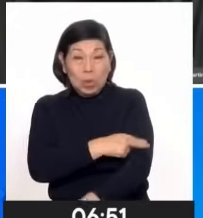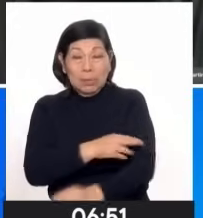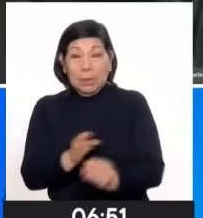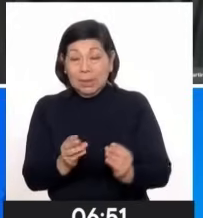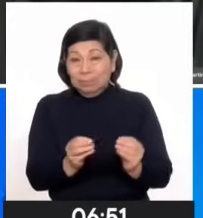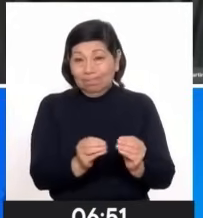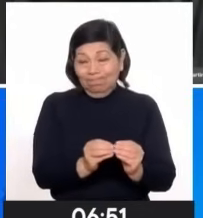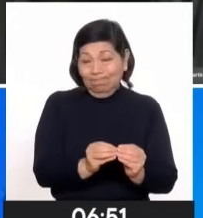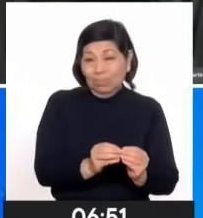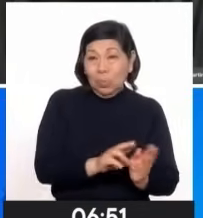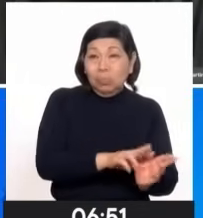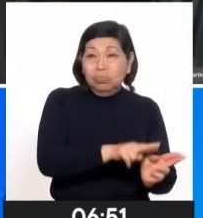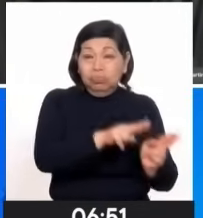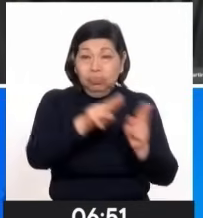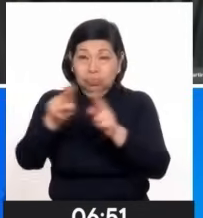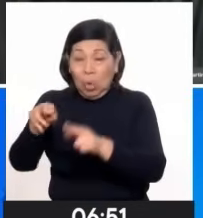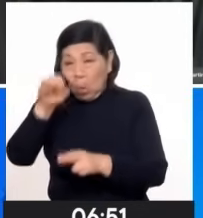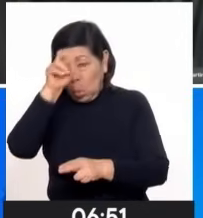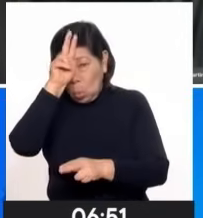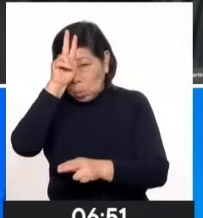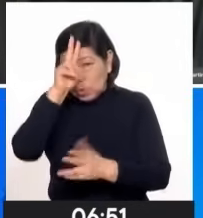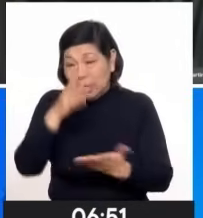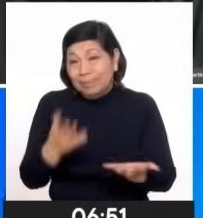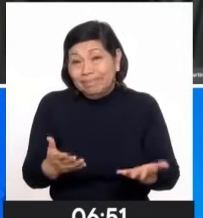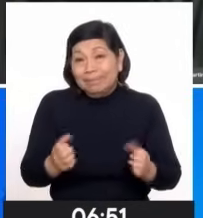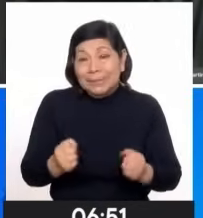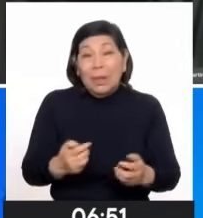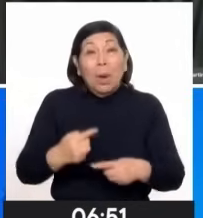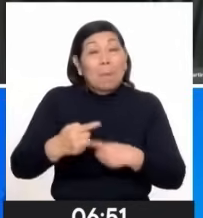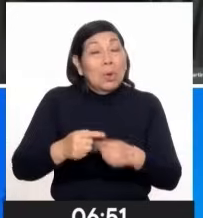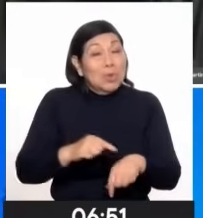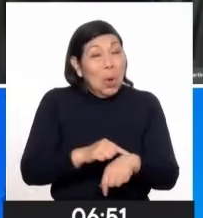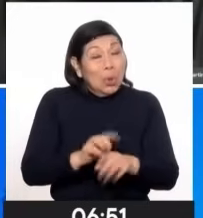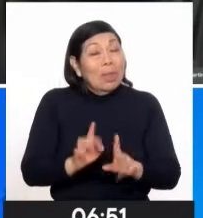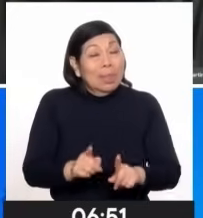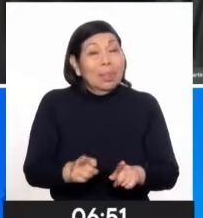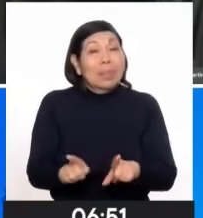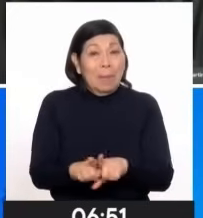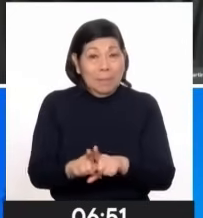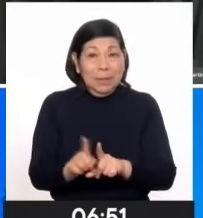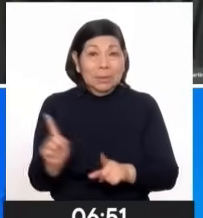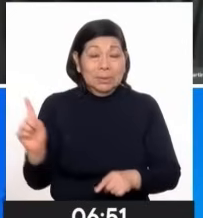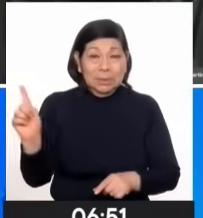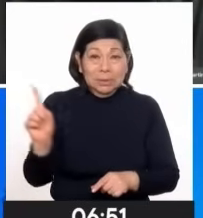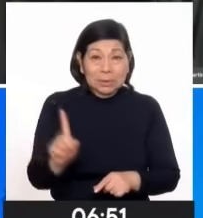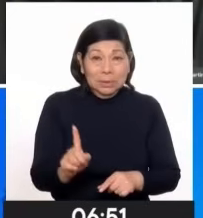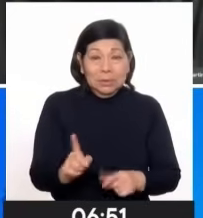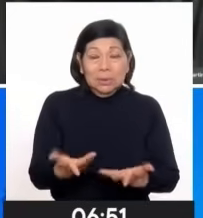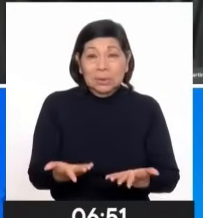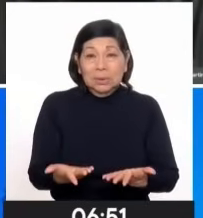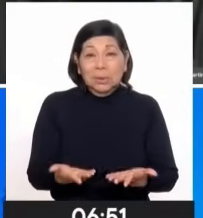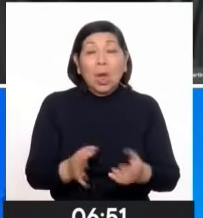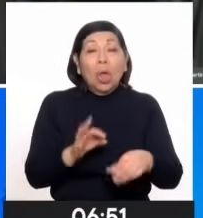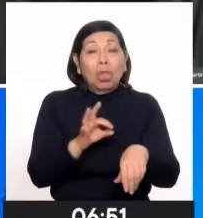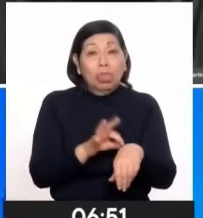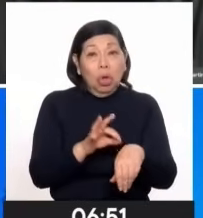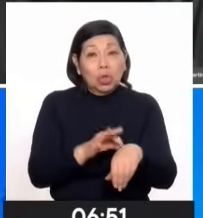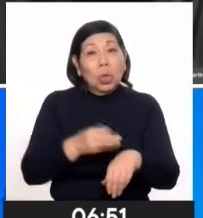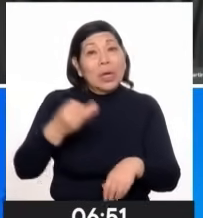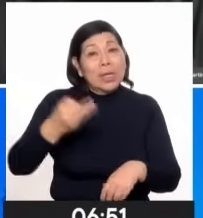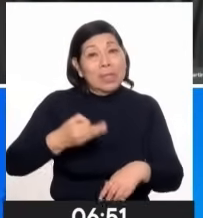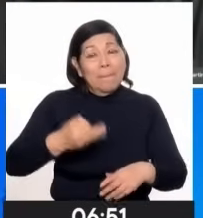varios de ellos resultaron con graves quemaduras y entendemos que en las próximas horas también serán referidos a fin de recibir una atención médica